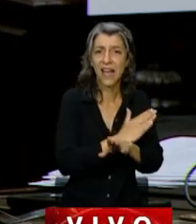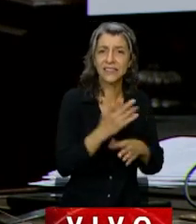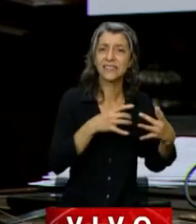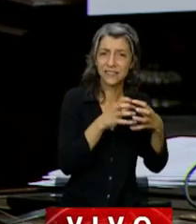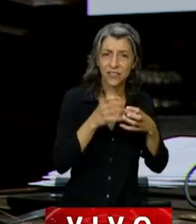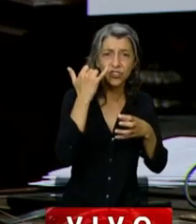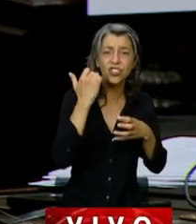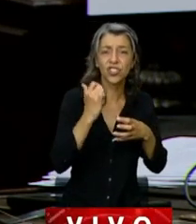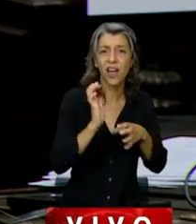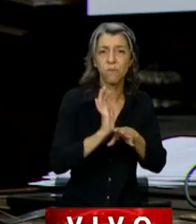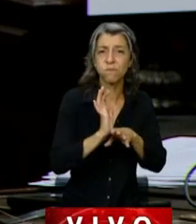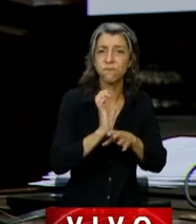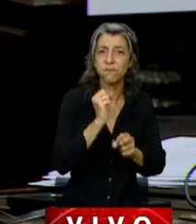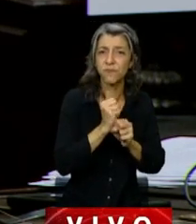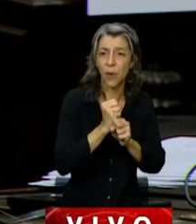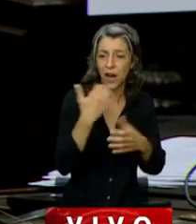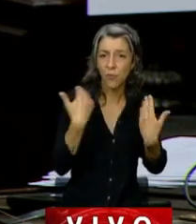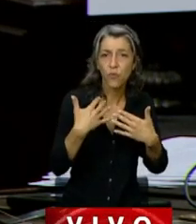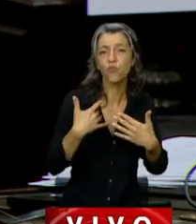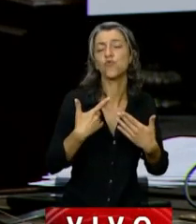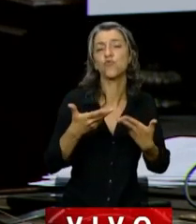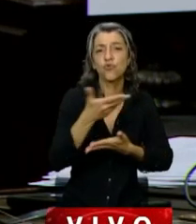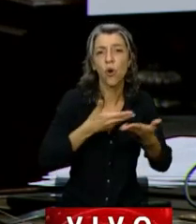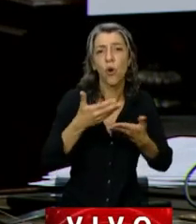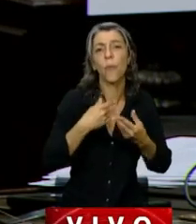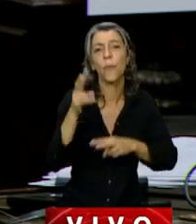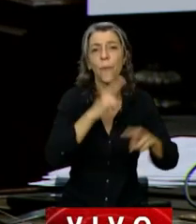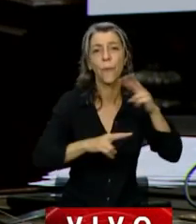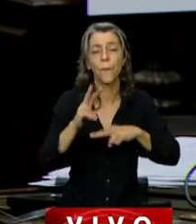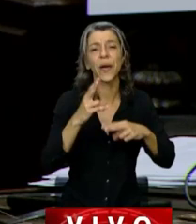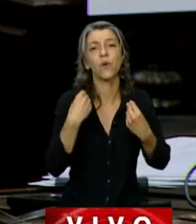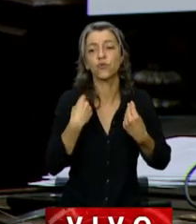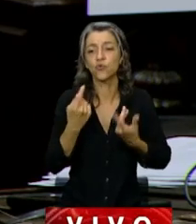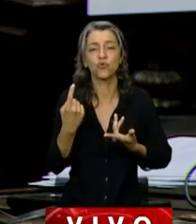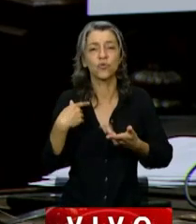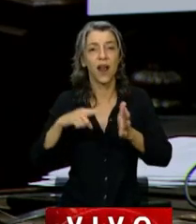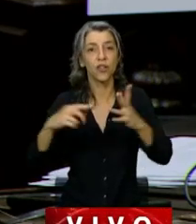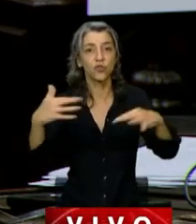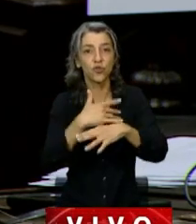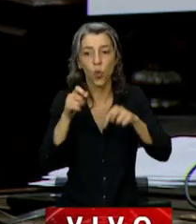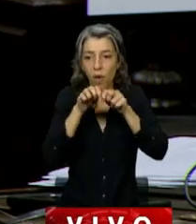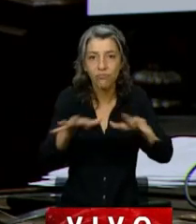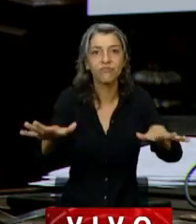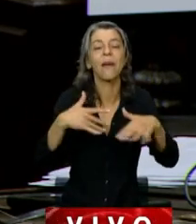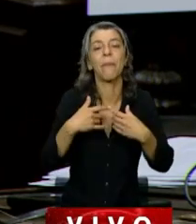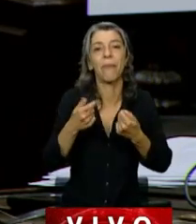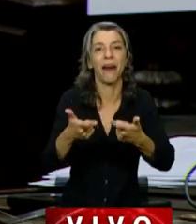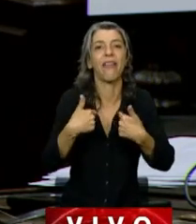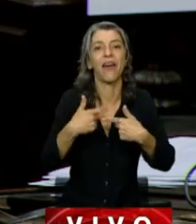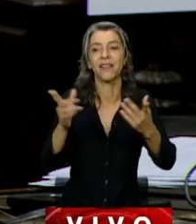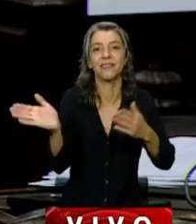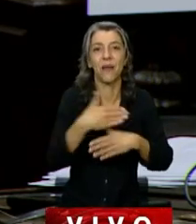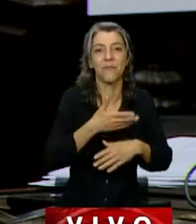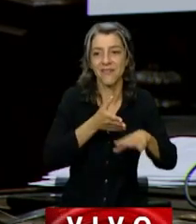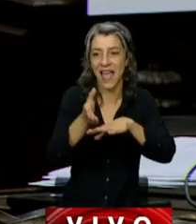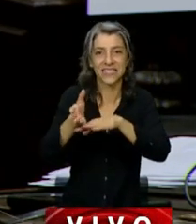anterior, que tiene que ver con el crecimiento ordenado que tienen que tener los ejidos urbanos para poder garantizar el acceso a la